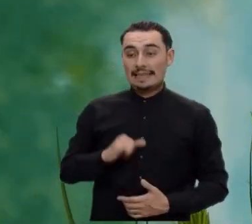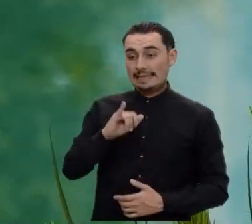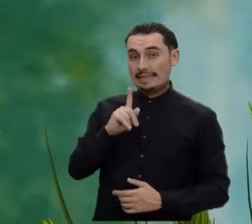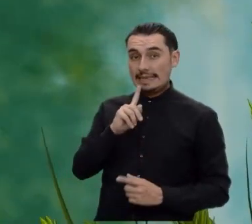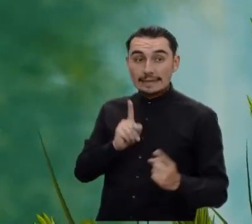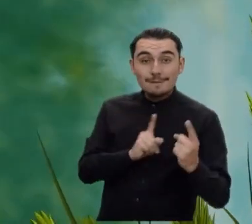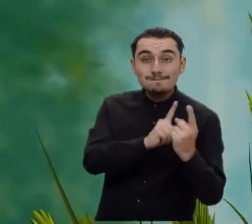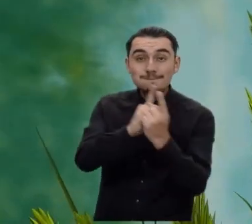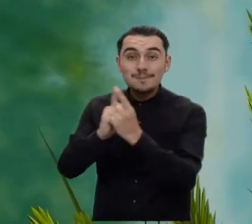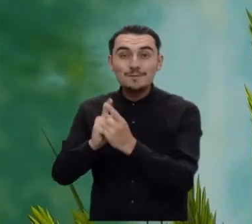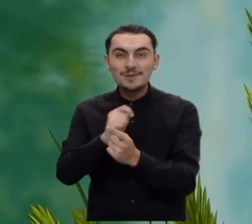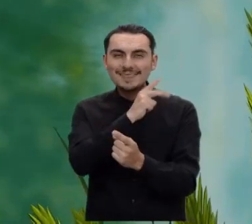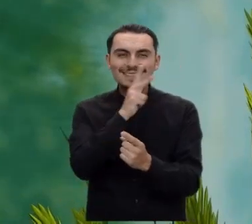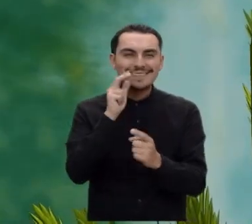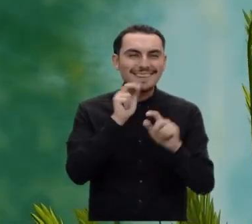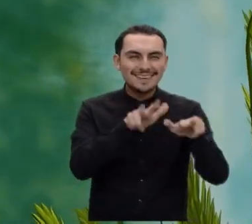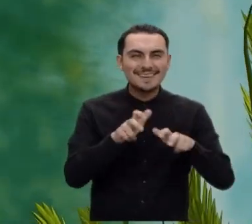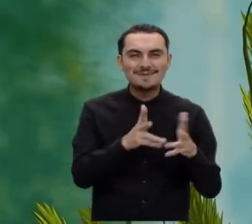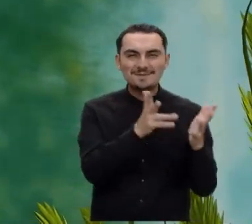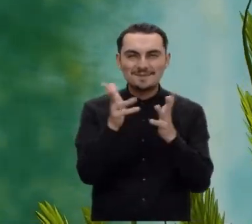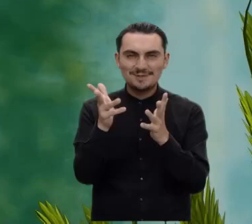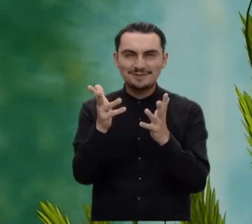ICA, más cerca del campo.